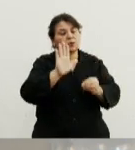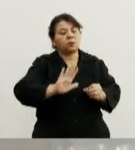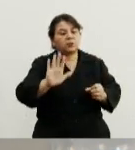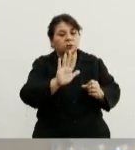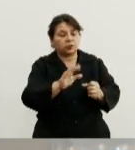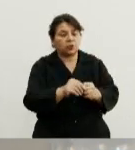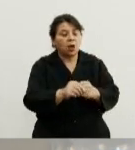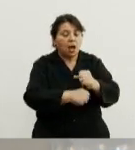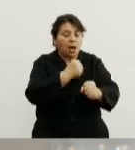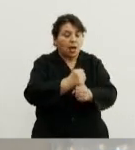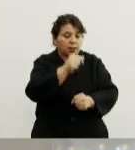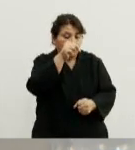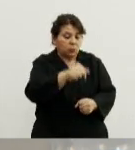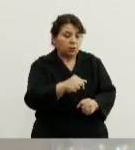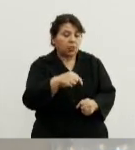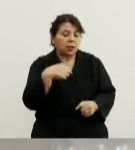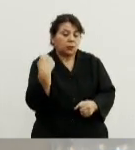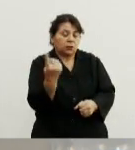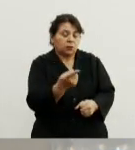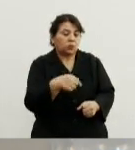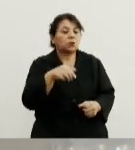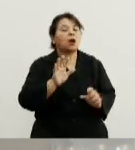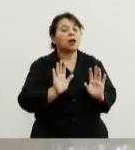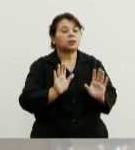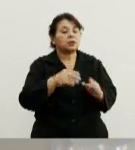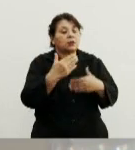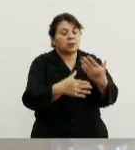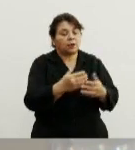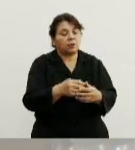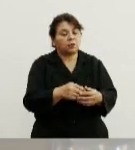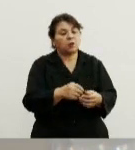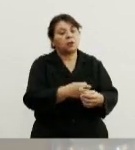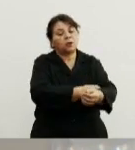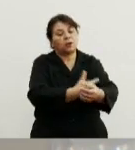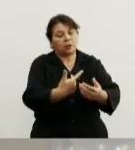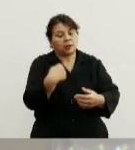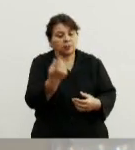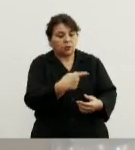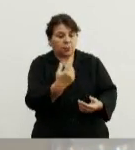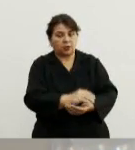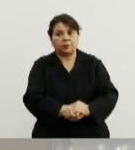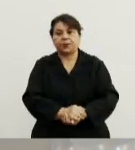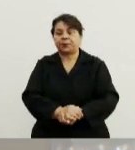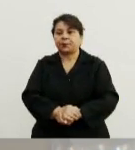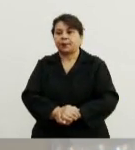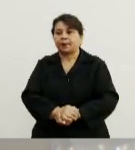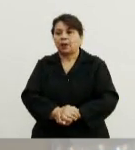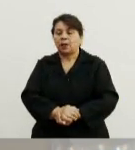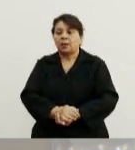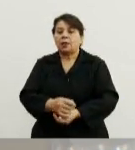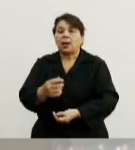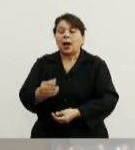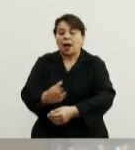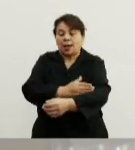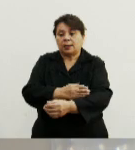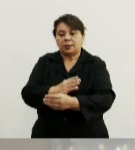hasta el momento lo que venimos realizando y los reactivos que tenemos muy bien previa al cierre